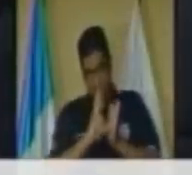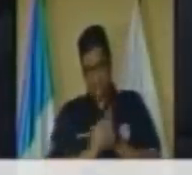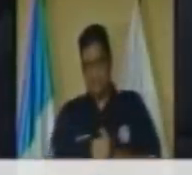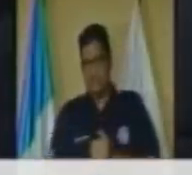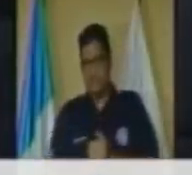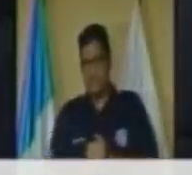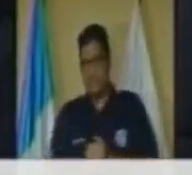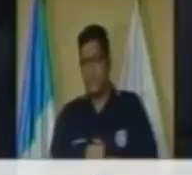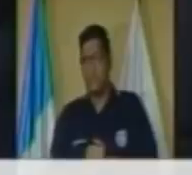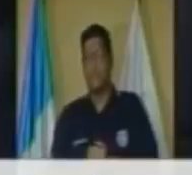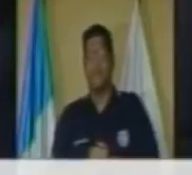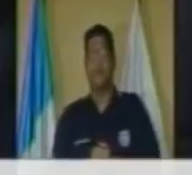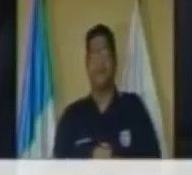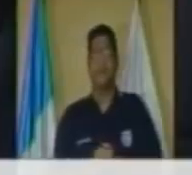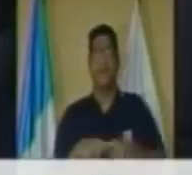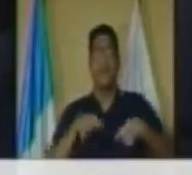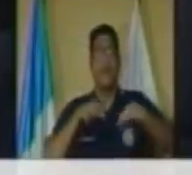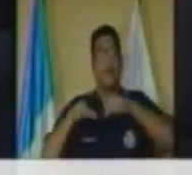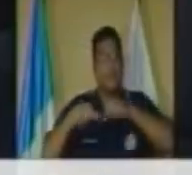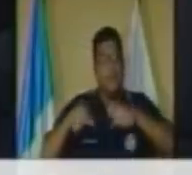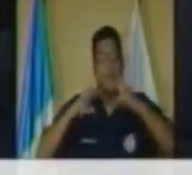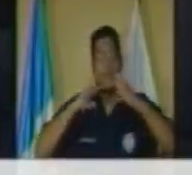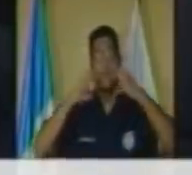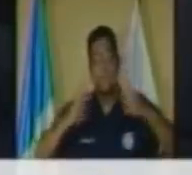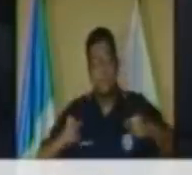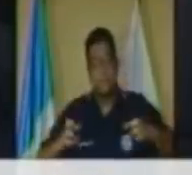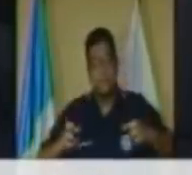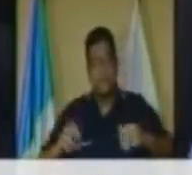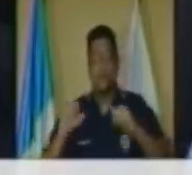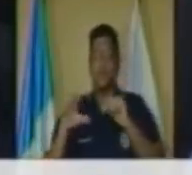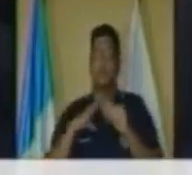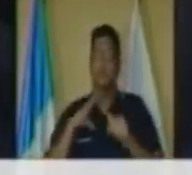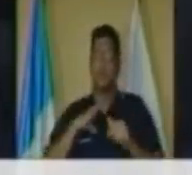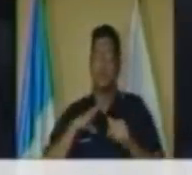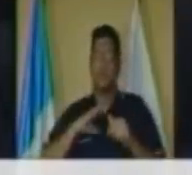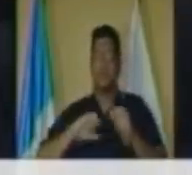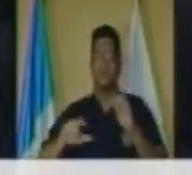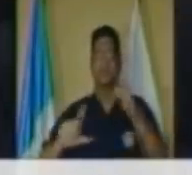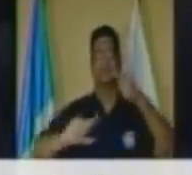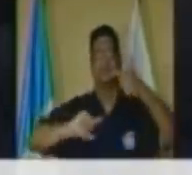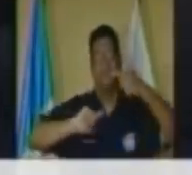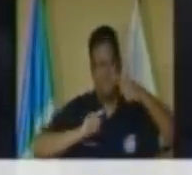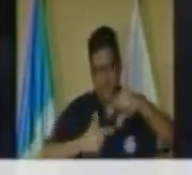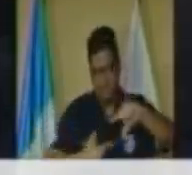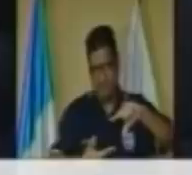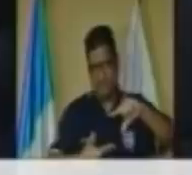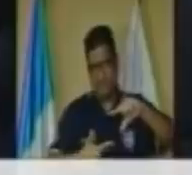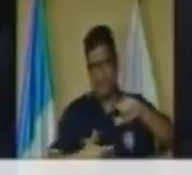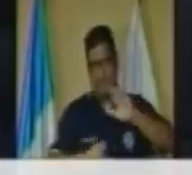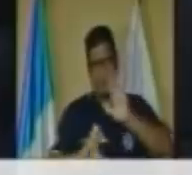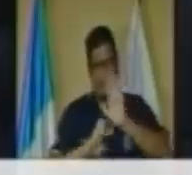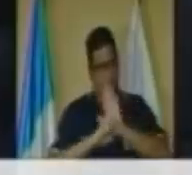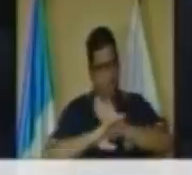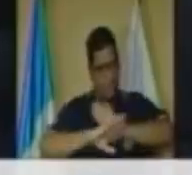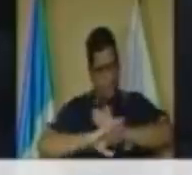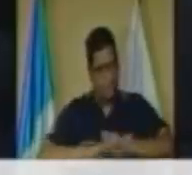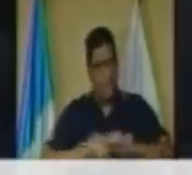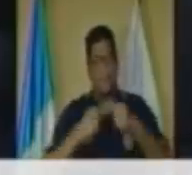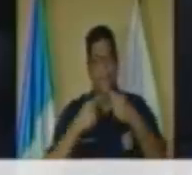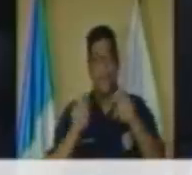lo público sí tiene restricción de 100 personas, lo laboral